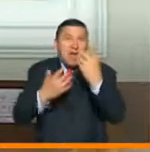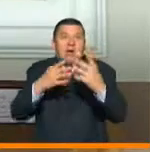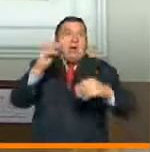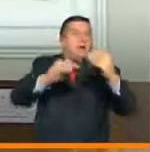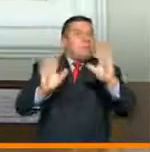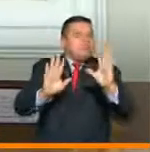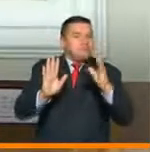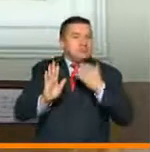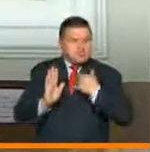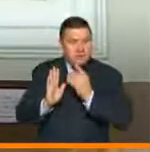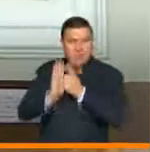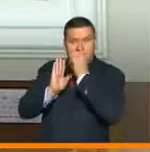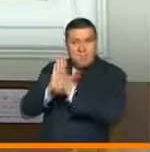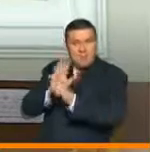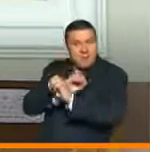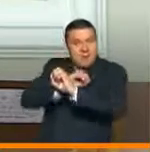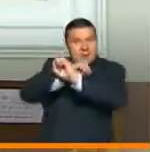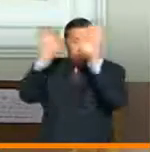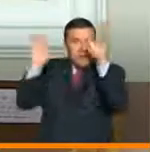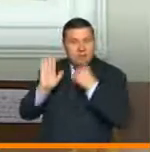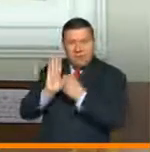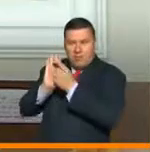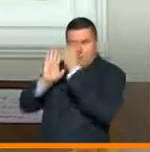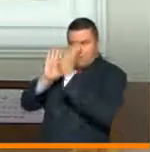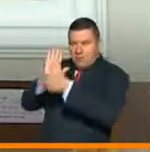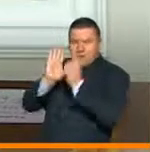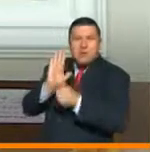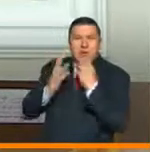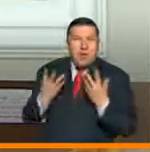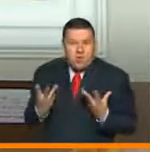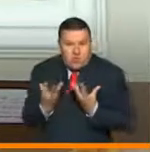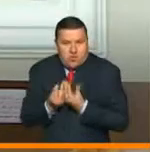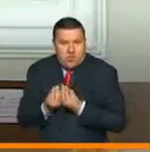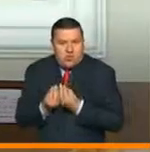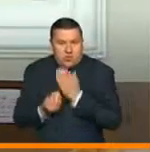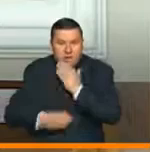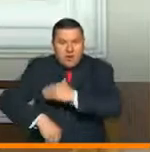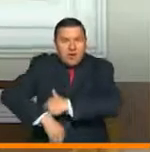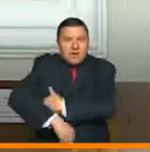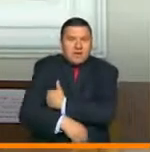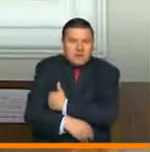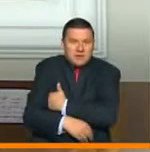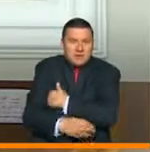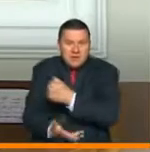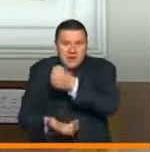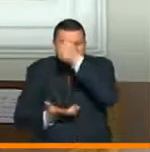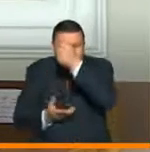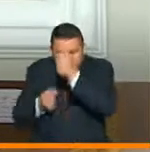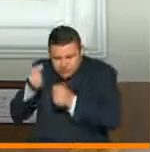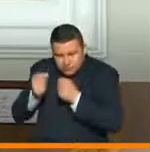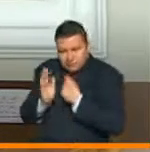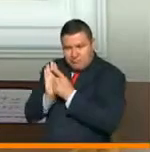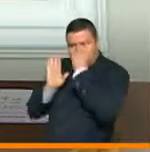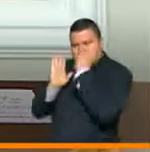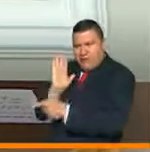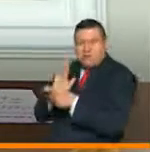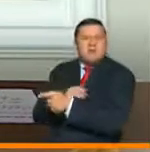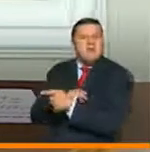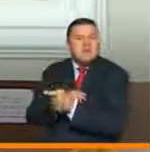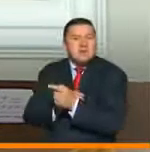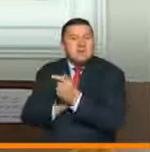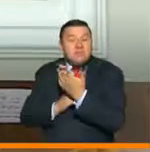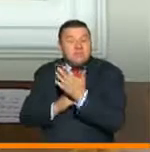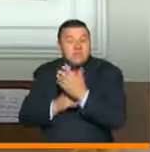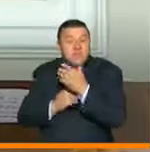le da una instrucción muy clara al equipo del ministerio de hacienda para que